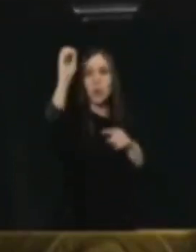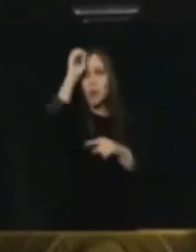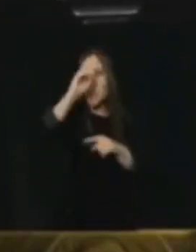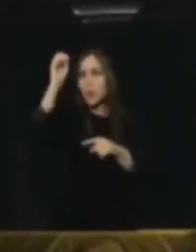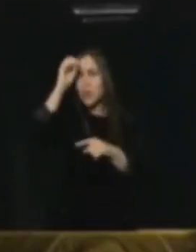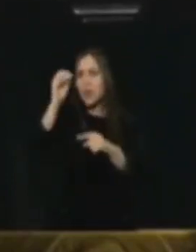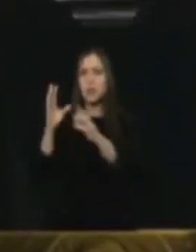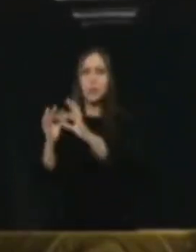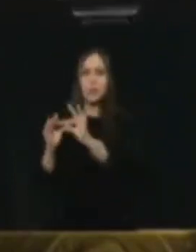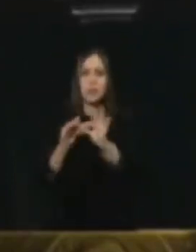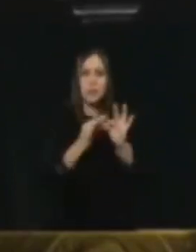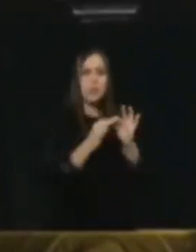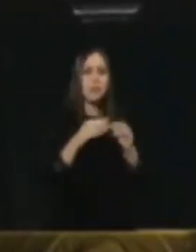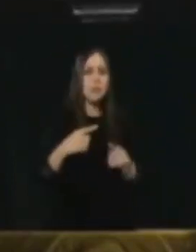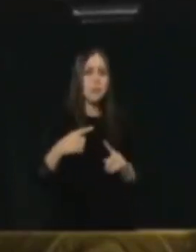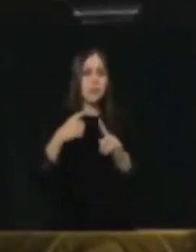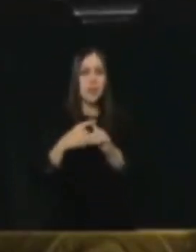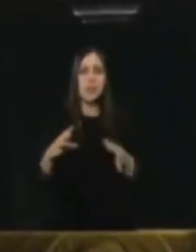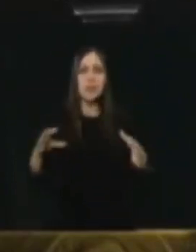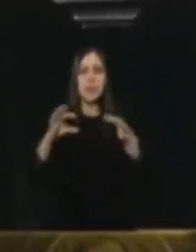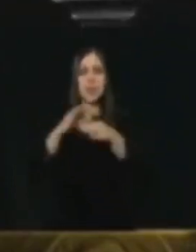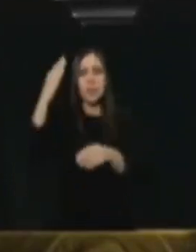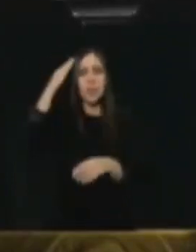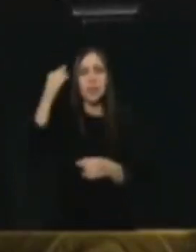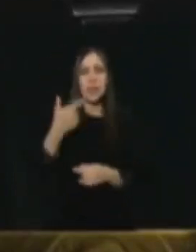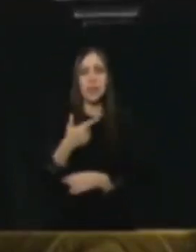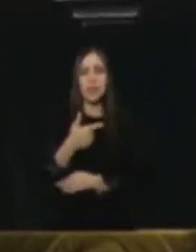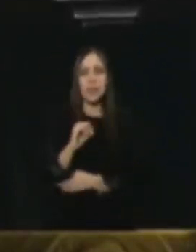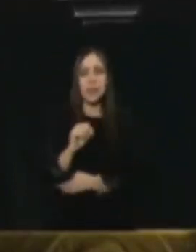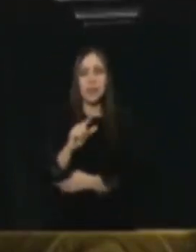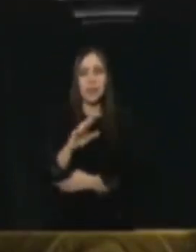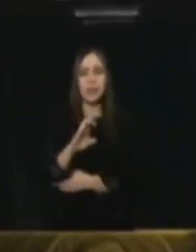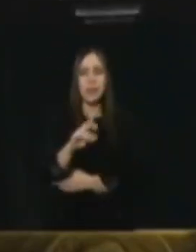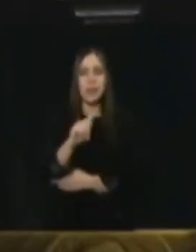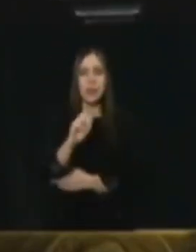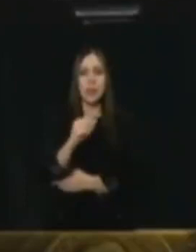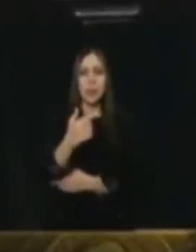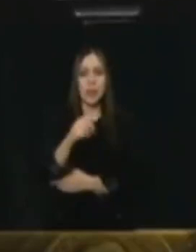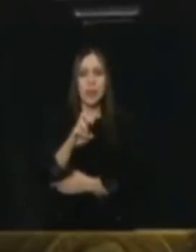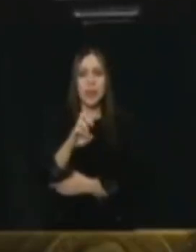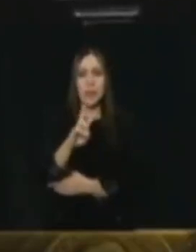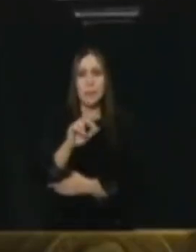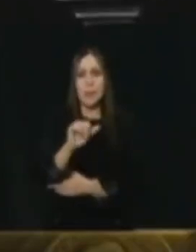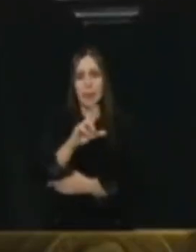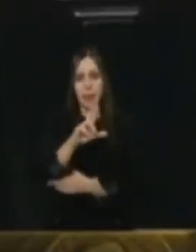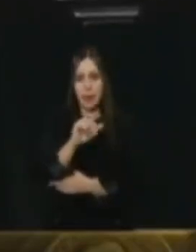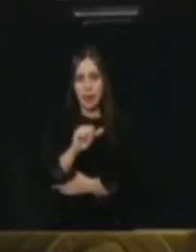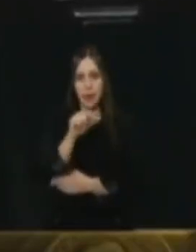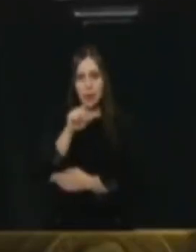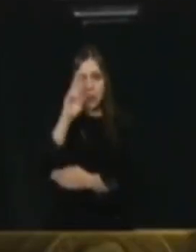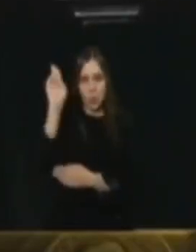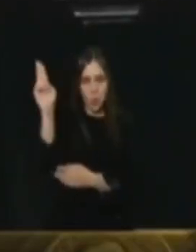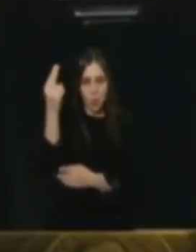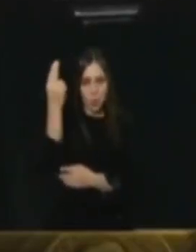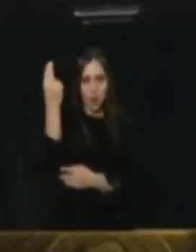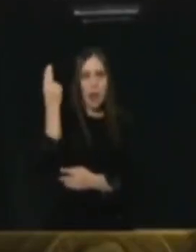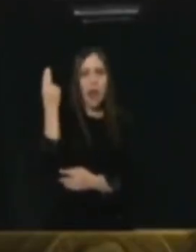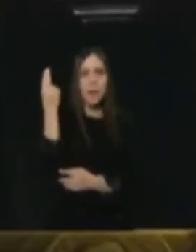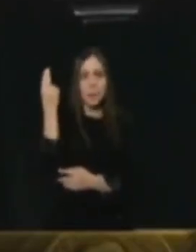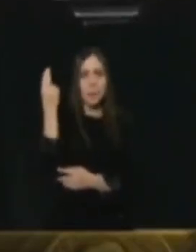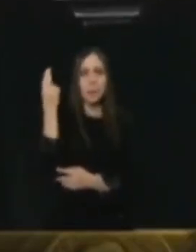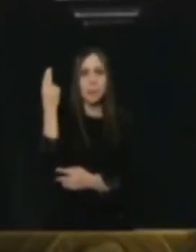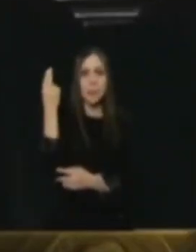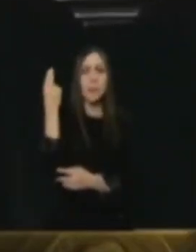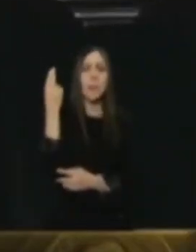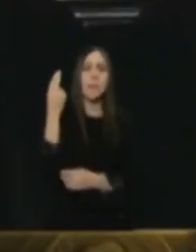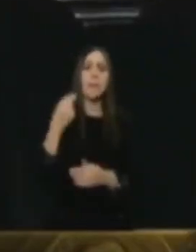la de los líderes Gilberto Guevara Niebla, de la UNAM, de la Universidad